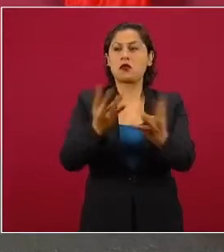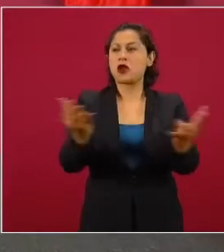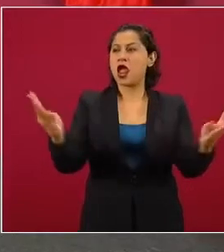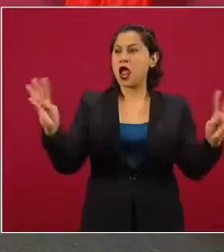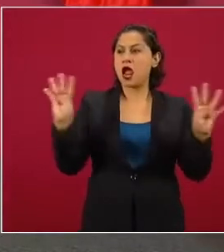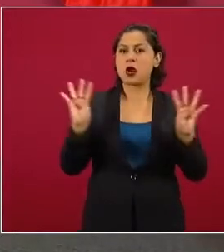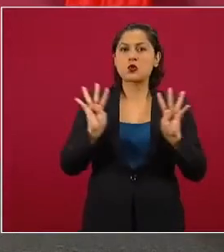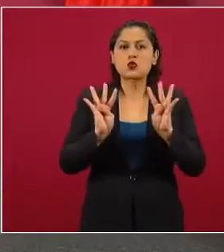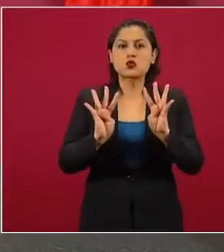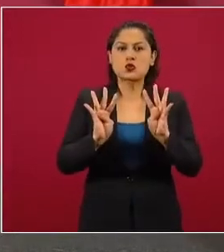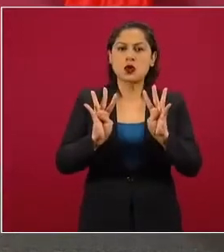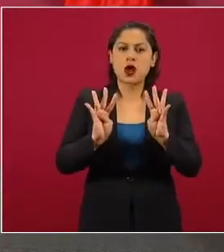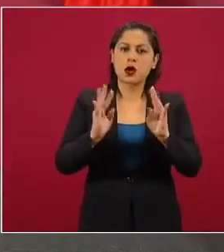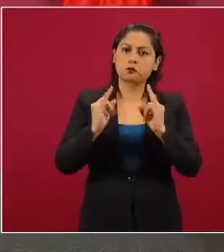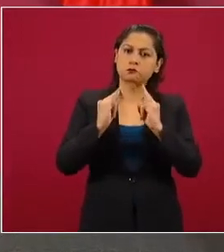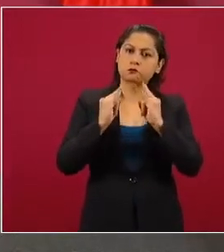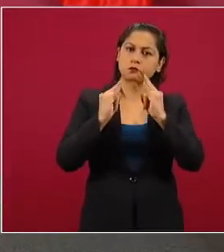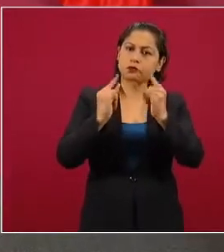grande